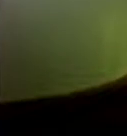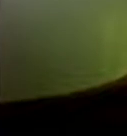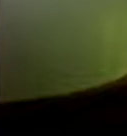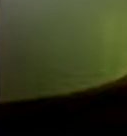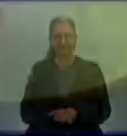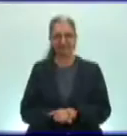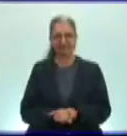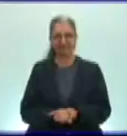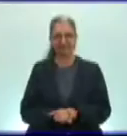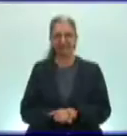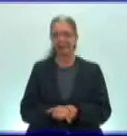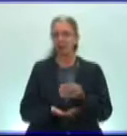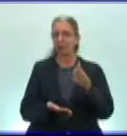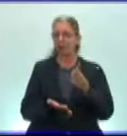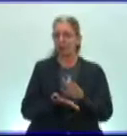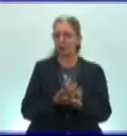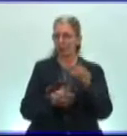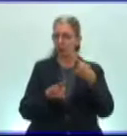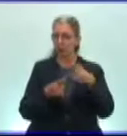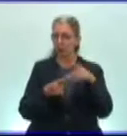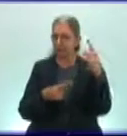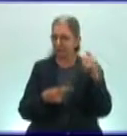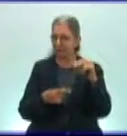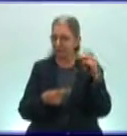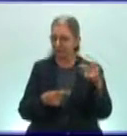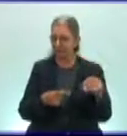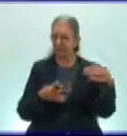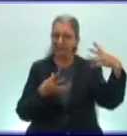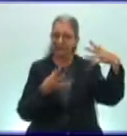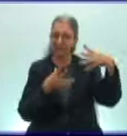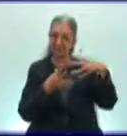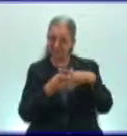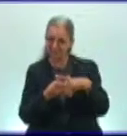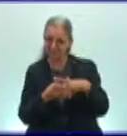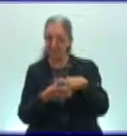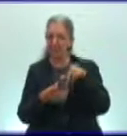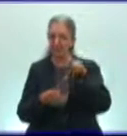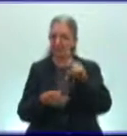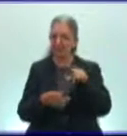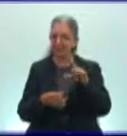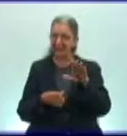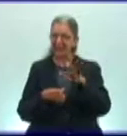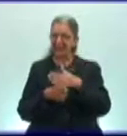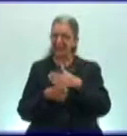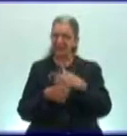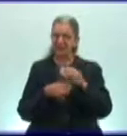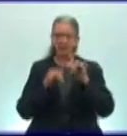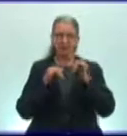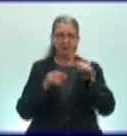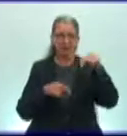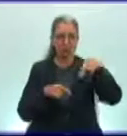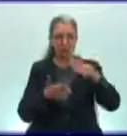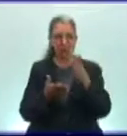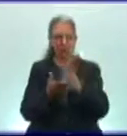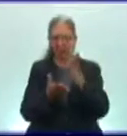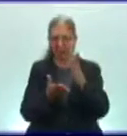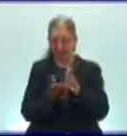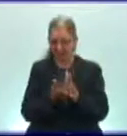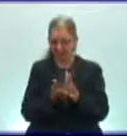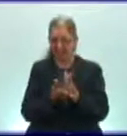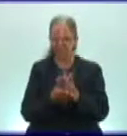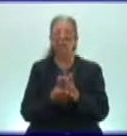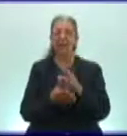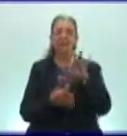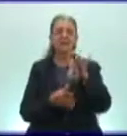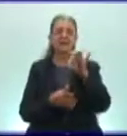Continuamos entonces con otro ejercicio que está muy relacionado con las diferentes informaciones que podemos extraer a